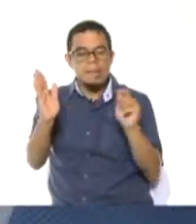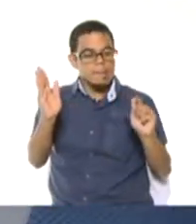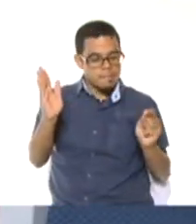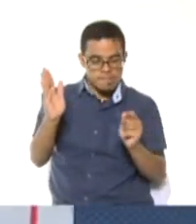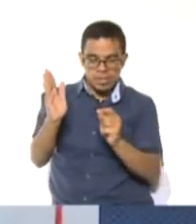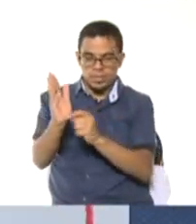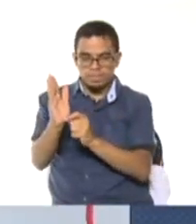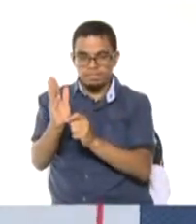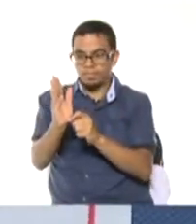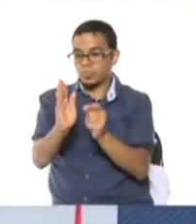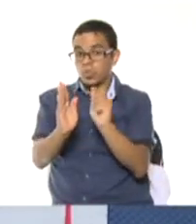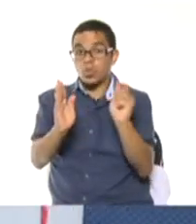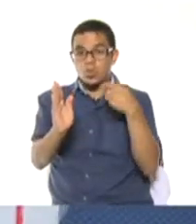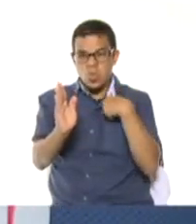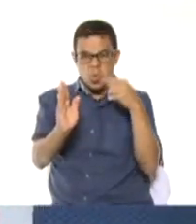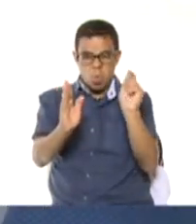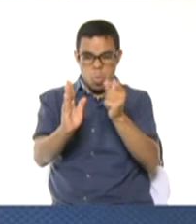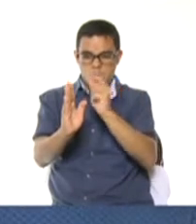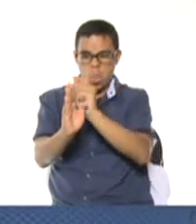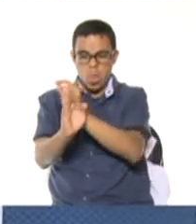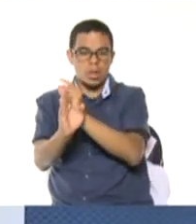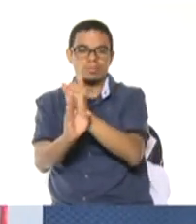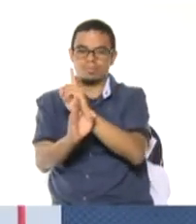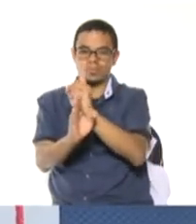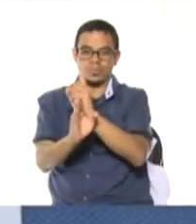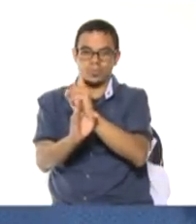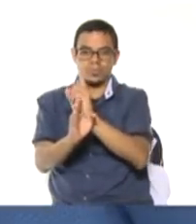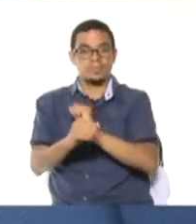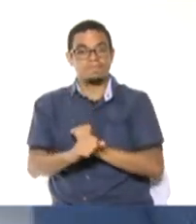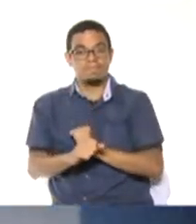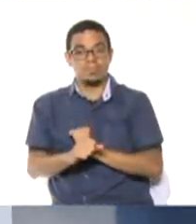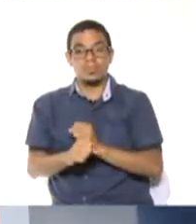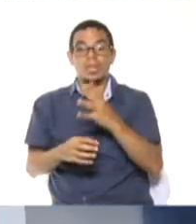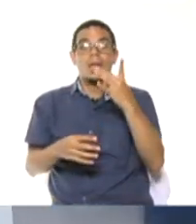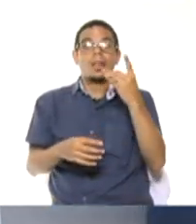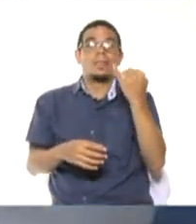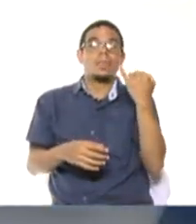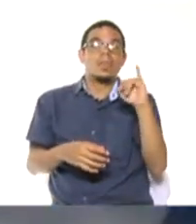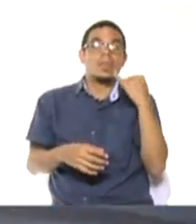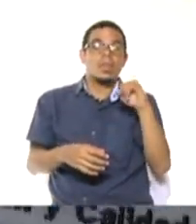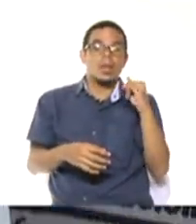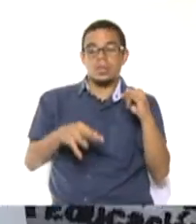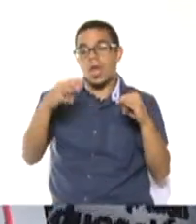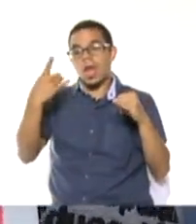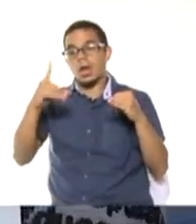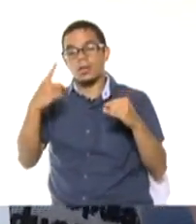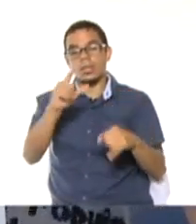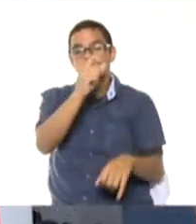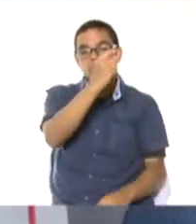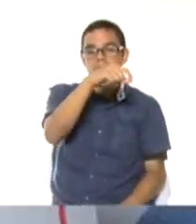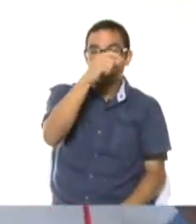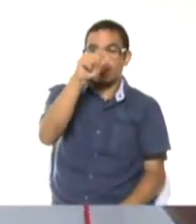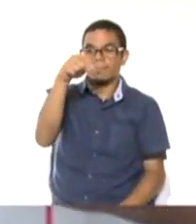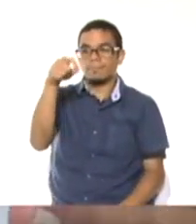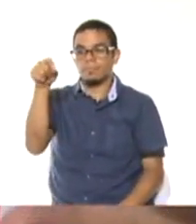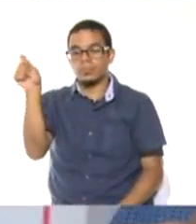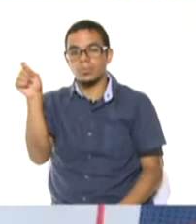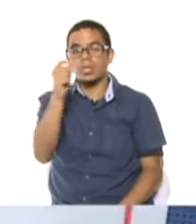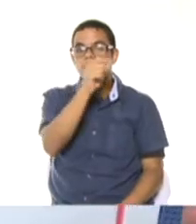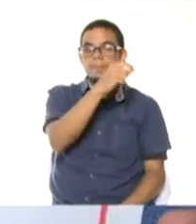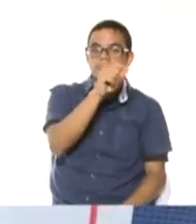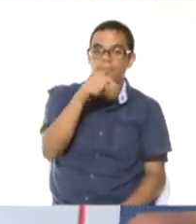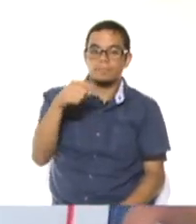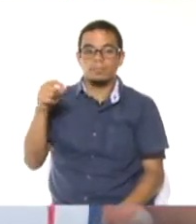Aquí debemos no empezar el texto, sino de este lado. Tenemos el margen de este lado y tenemos el margen de este